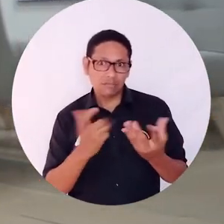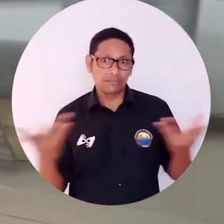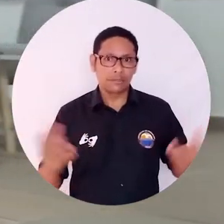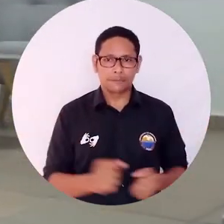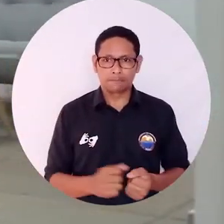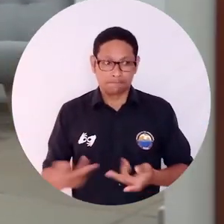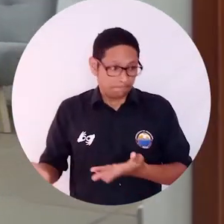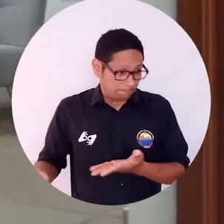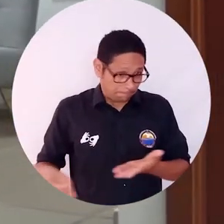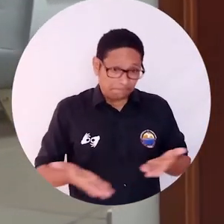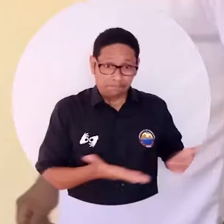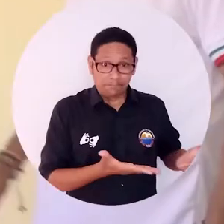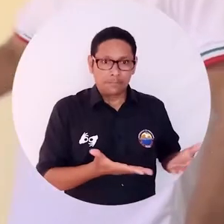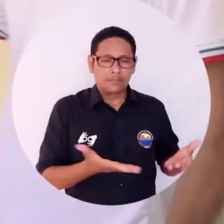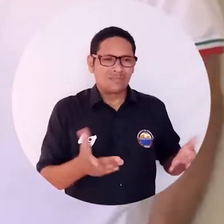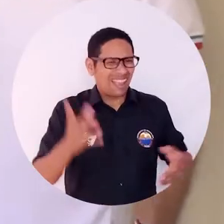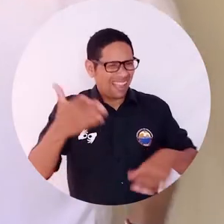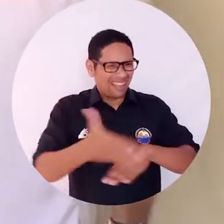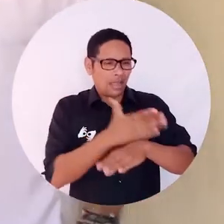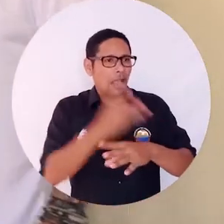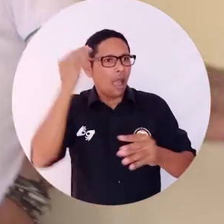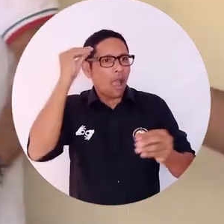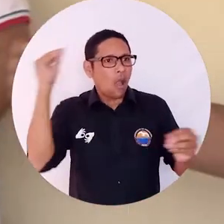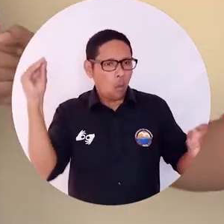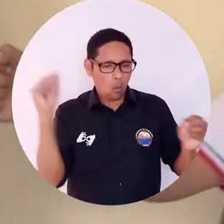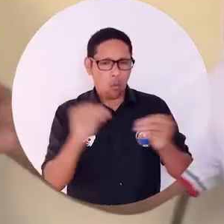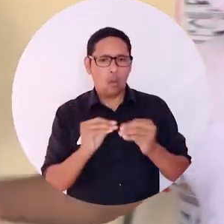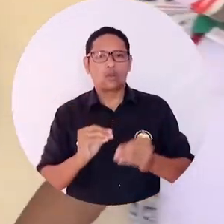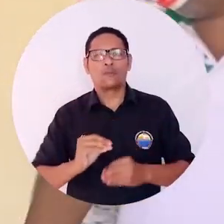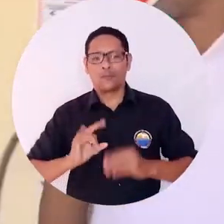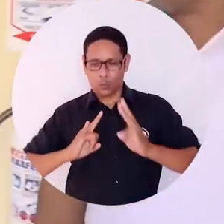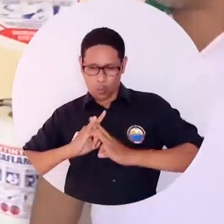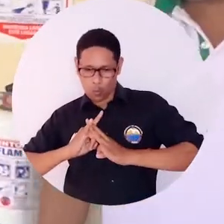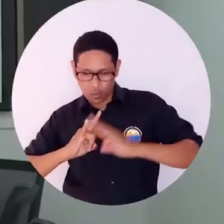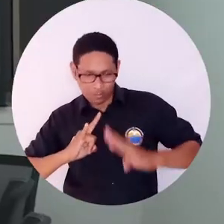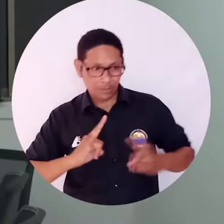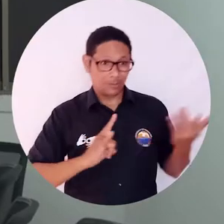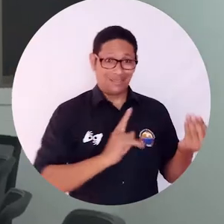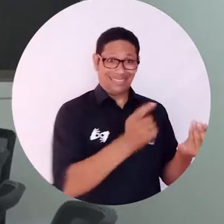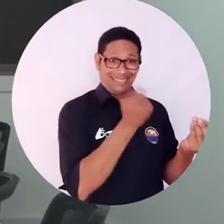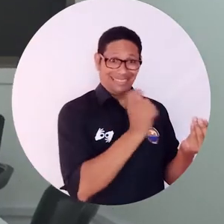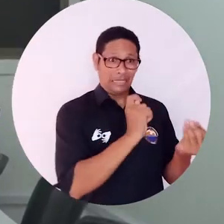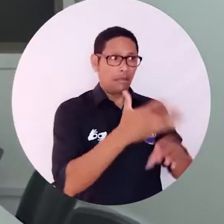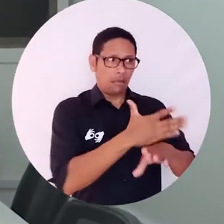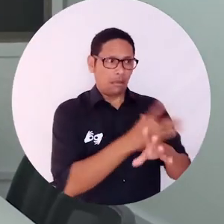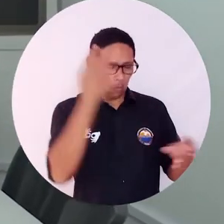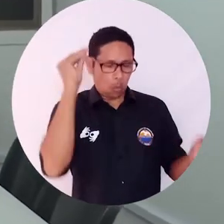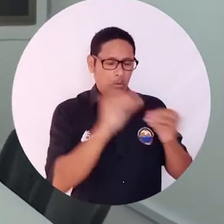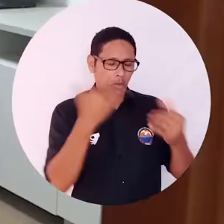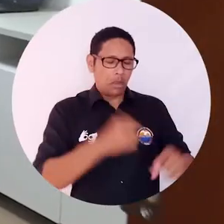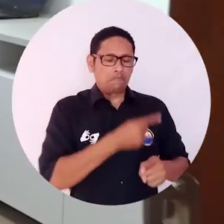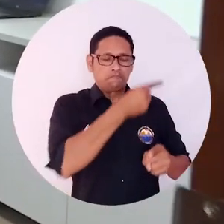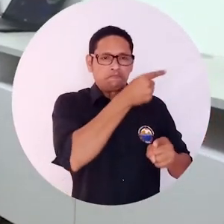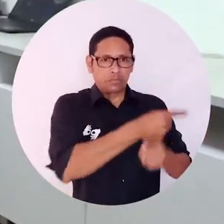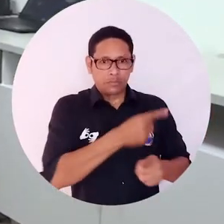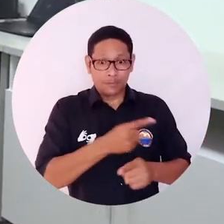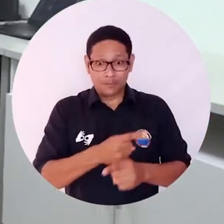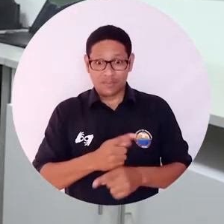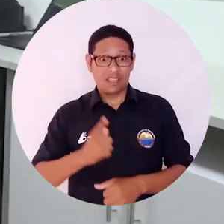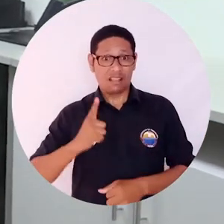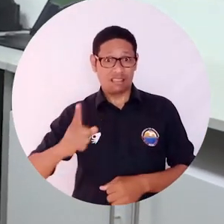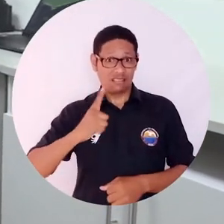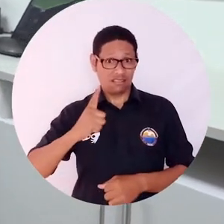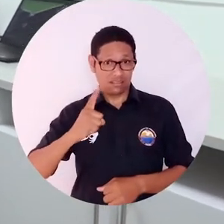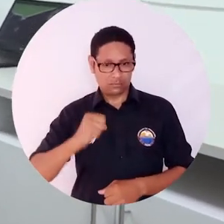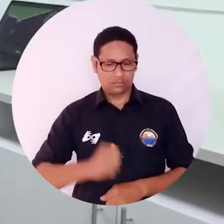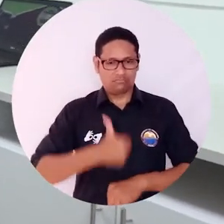en cumplimiento de los acuerdos pactados entre la institución y las organizaciones sindicales. Cabe mencionar que con el liderazgo del rector Pablo Vera